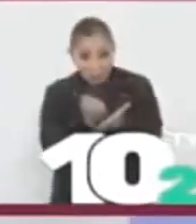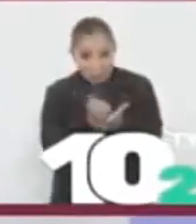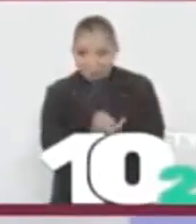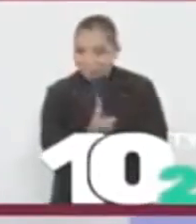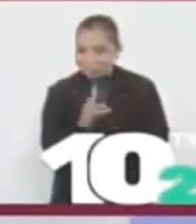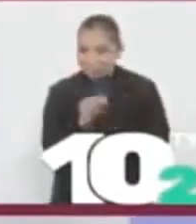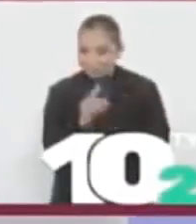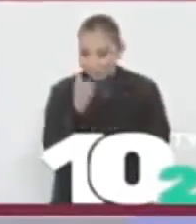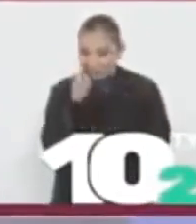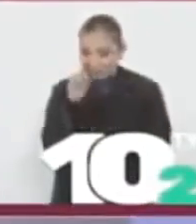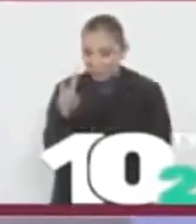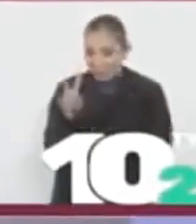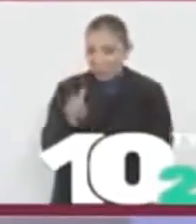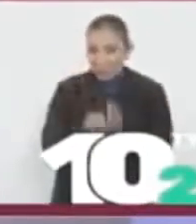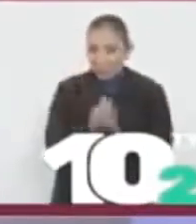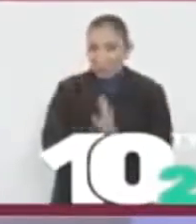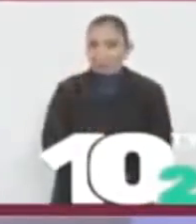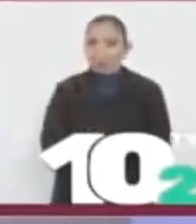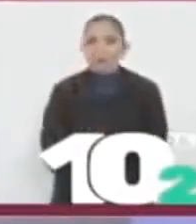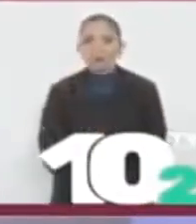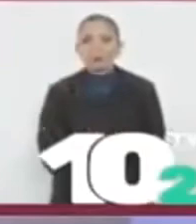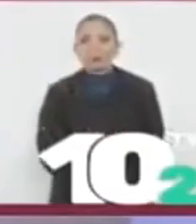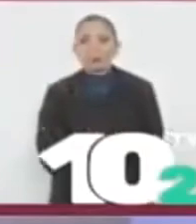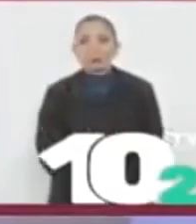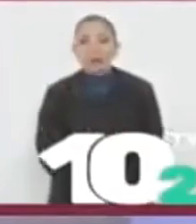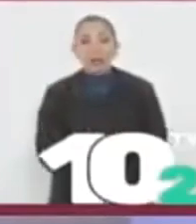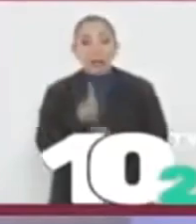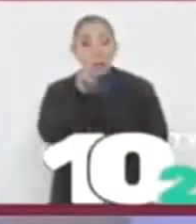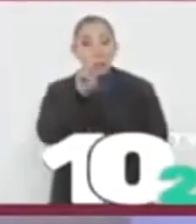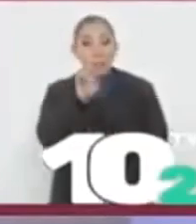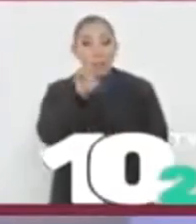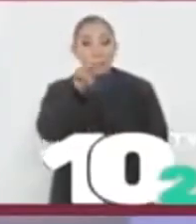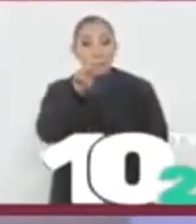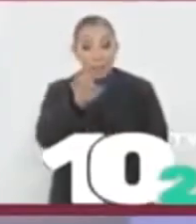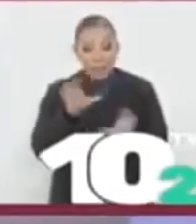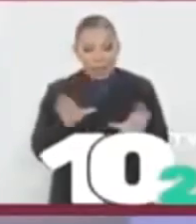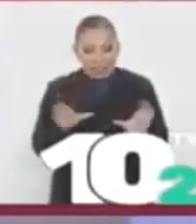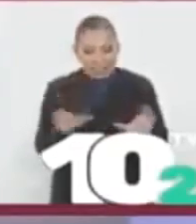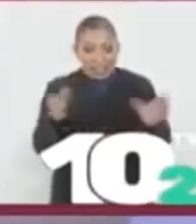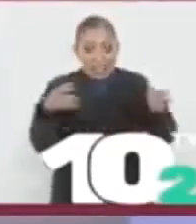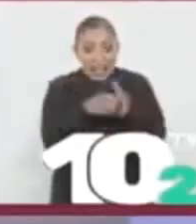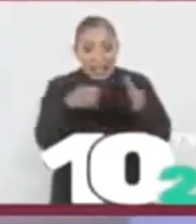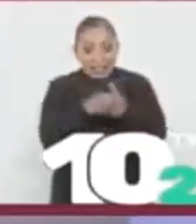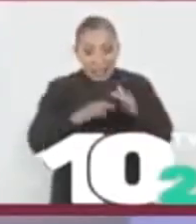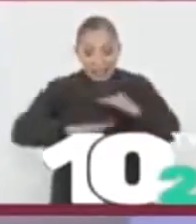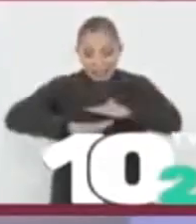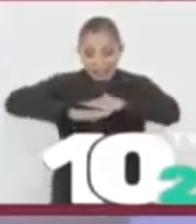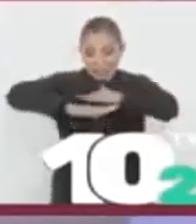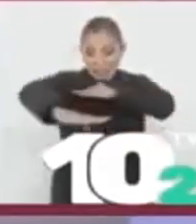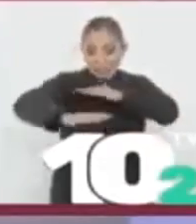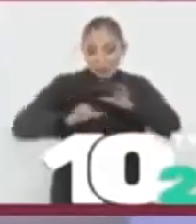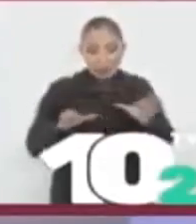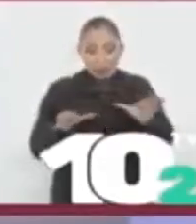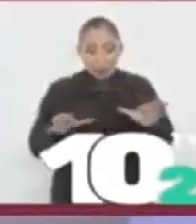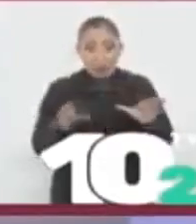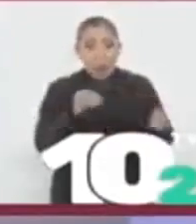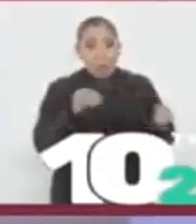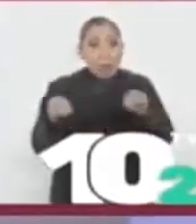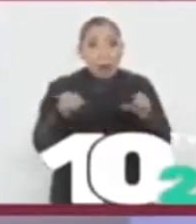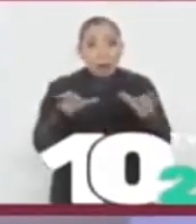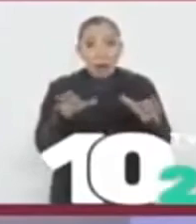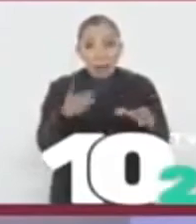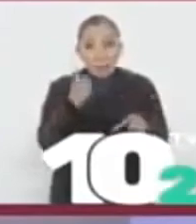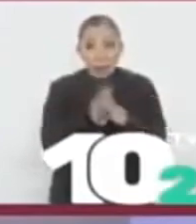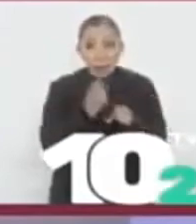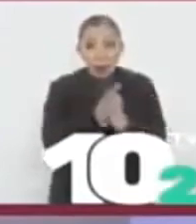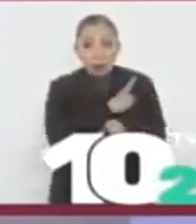movimiento. Veamos un ejemplo. Si Pepe trata de empujar una caja que se encuentra en el piso, para lograr